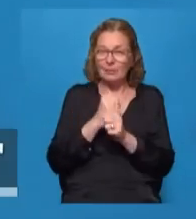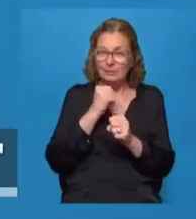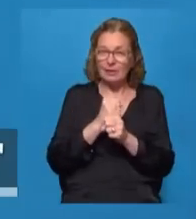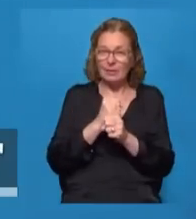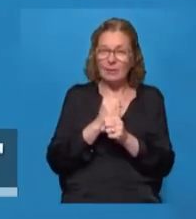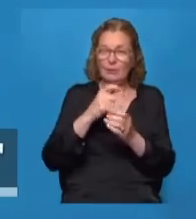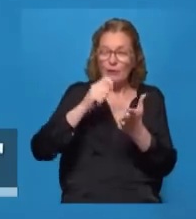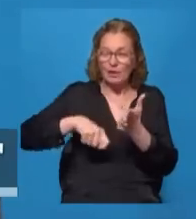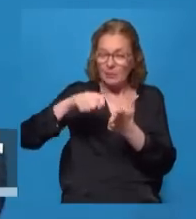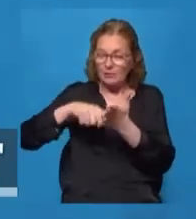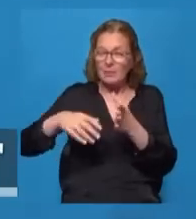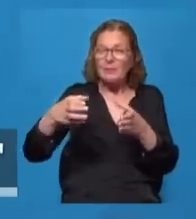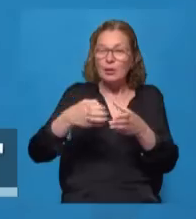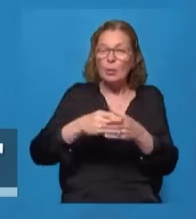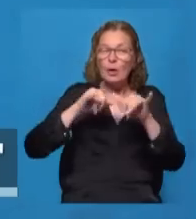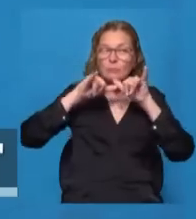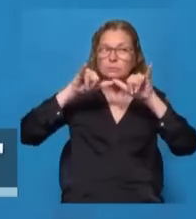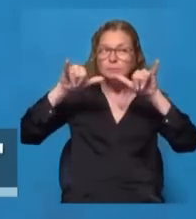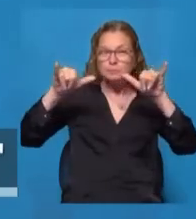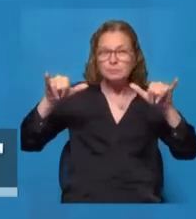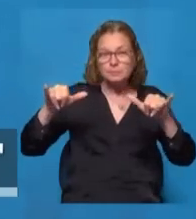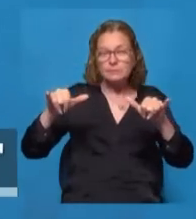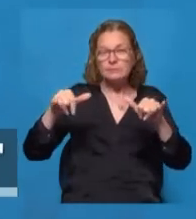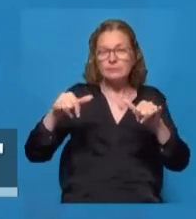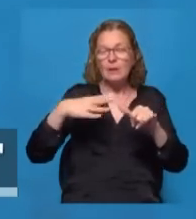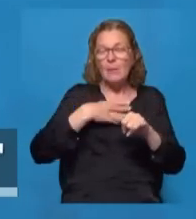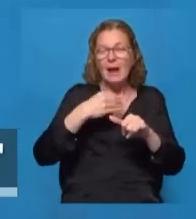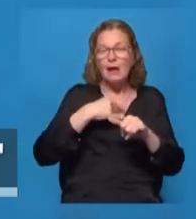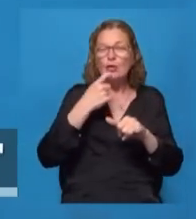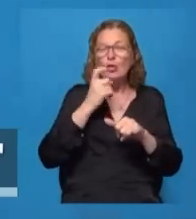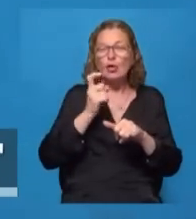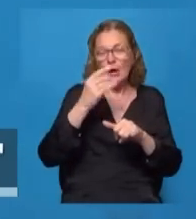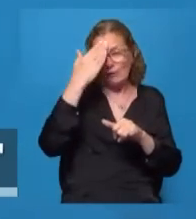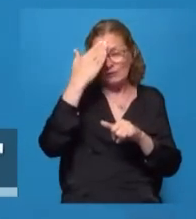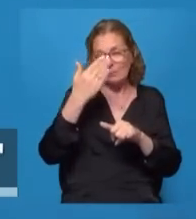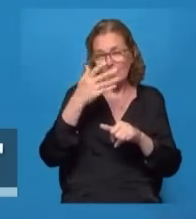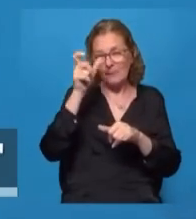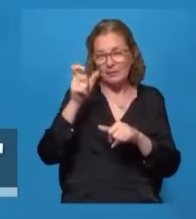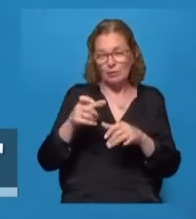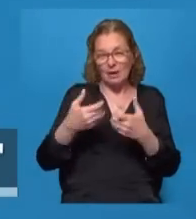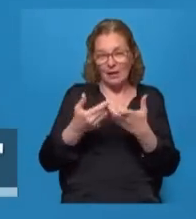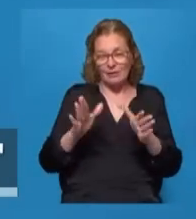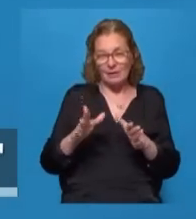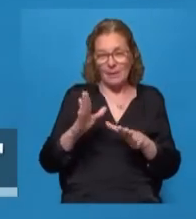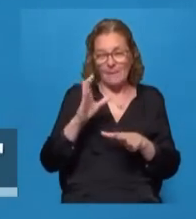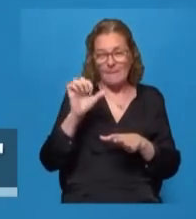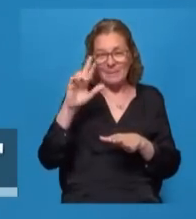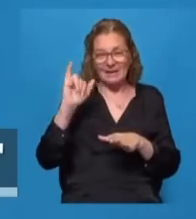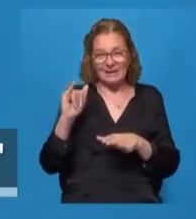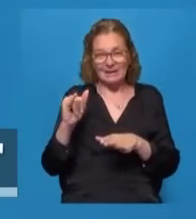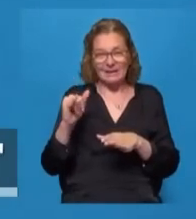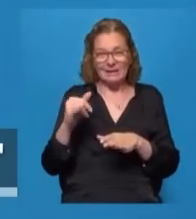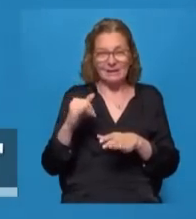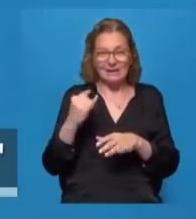reuniendo firmas y y y difundiendo blancos color frenteamplista gente de Cabildo abierto del per de identidad